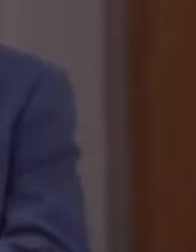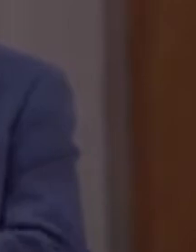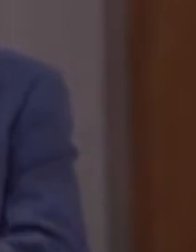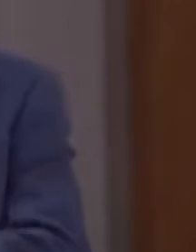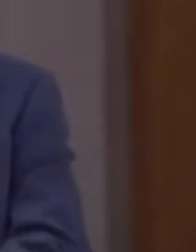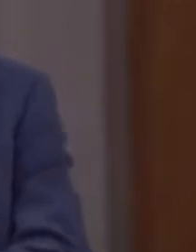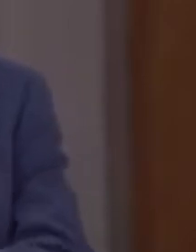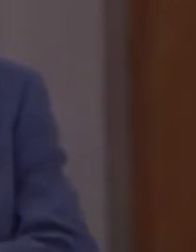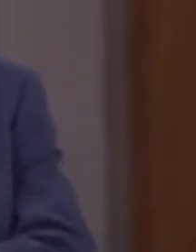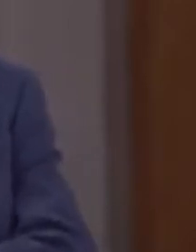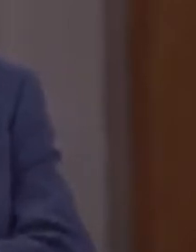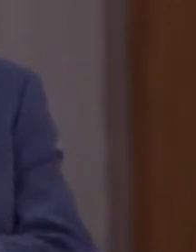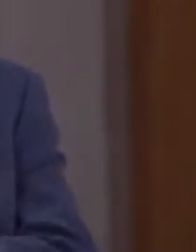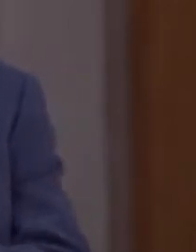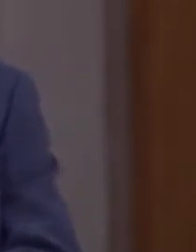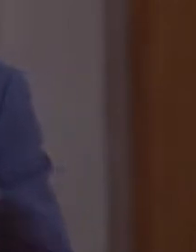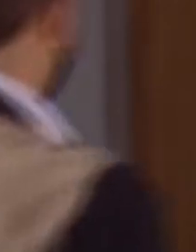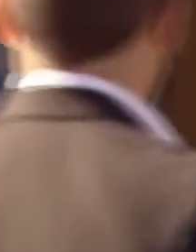¡Paula! Molesta mucho el sol, ¿no?